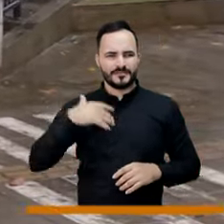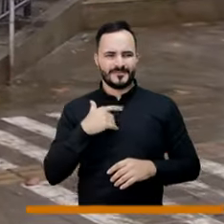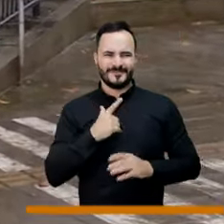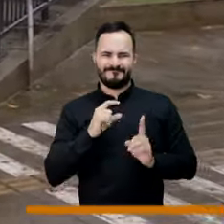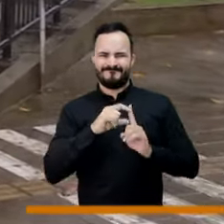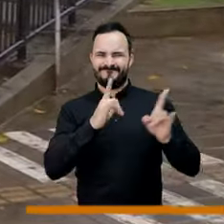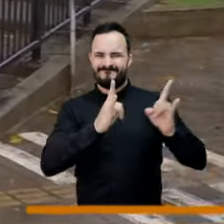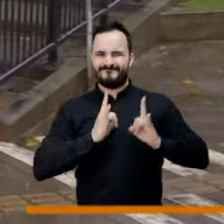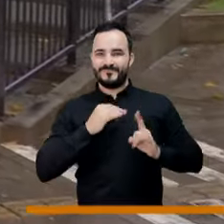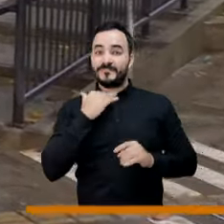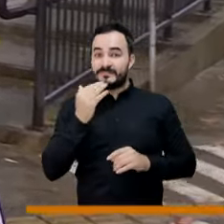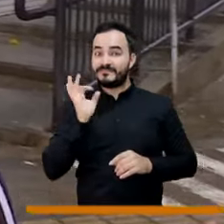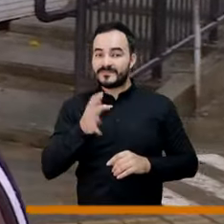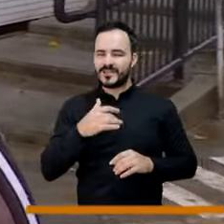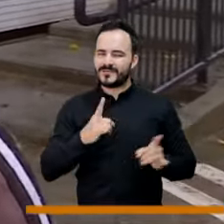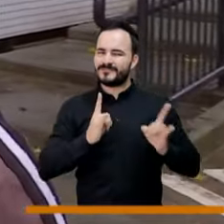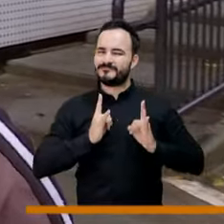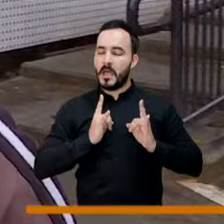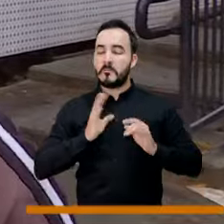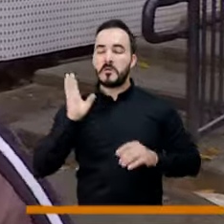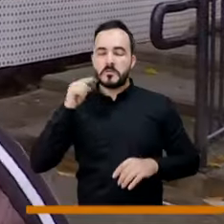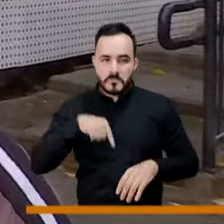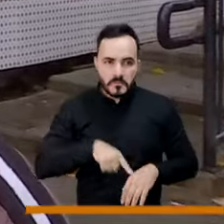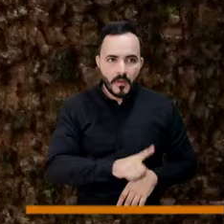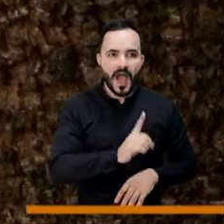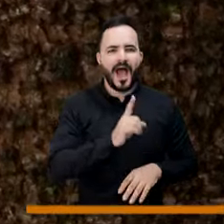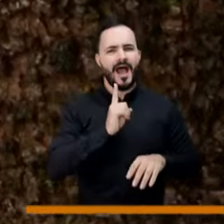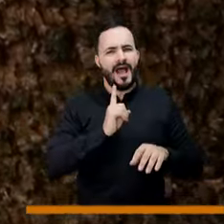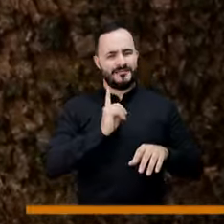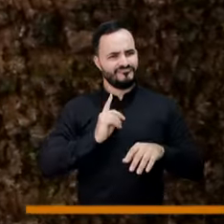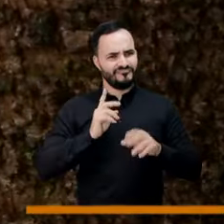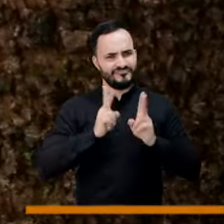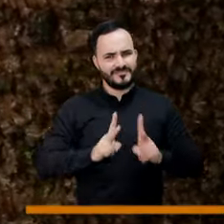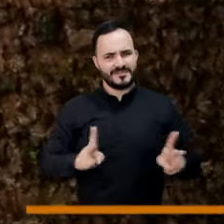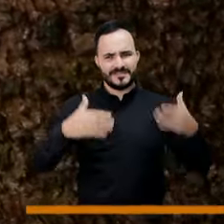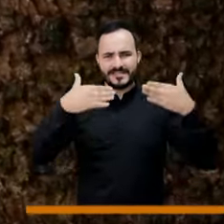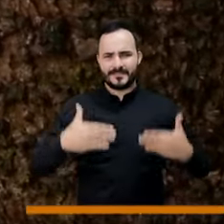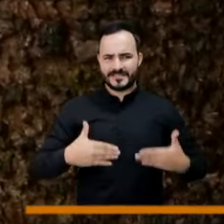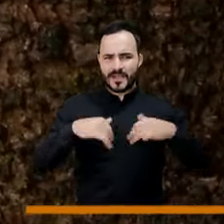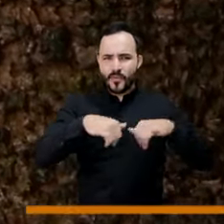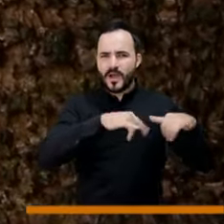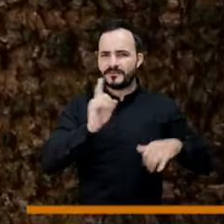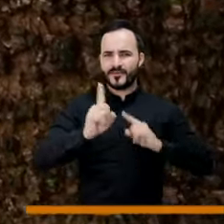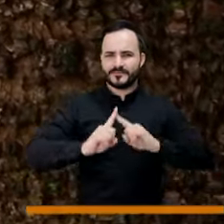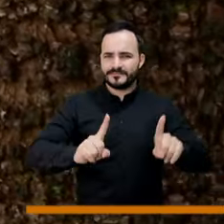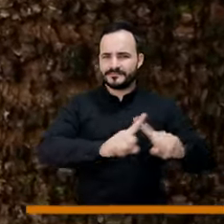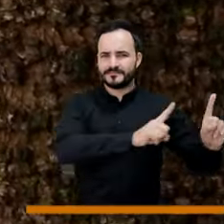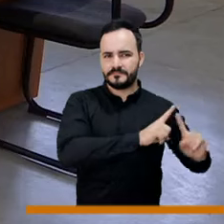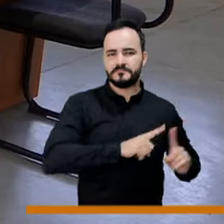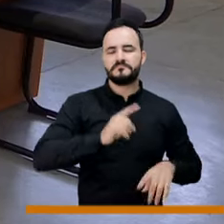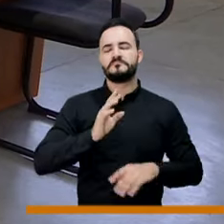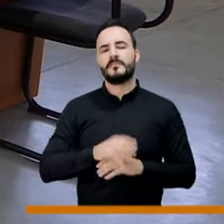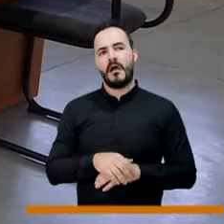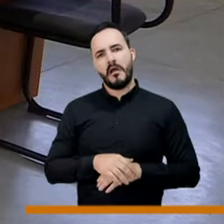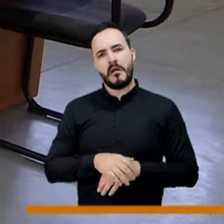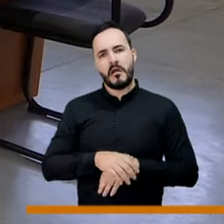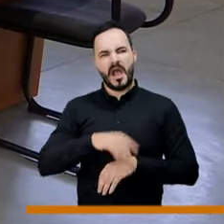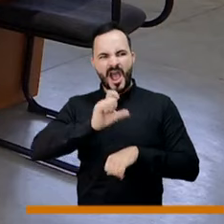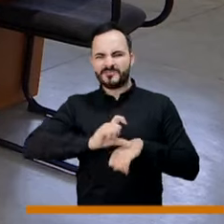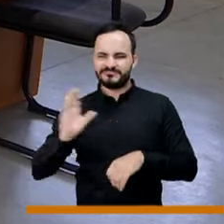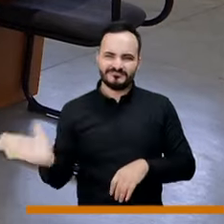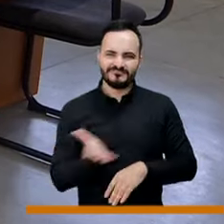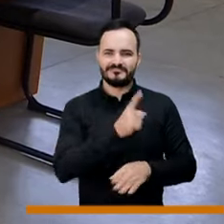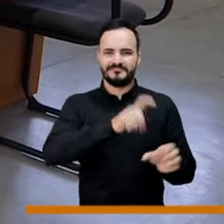de diferentes capacidades para uno entrar a esa corporación. En el momento me he sentido muy satisfactorio porque es una